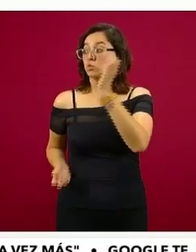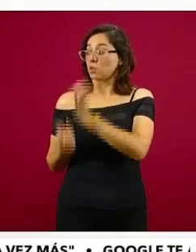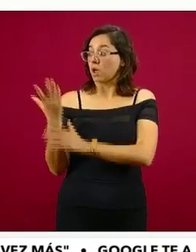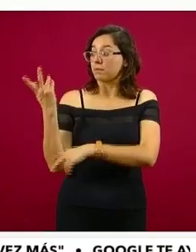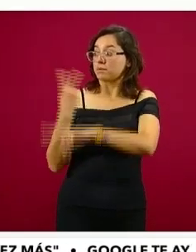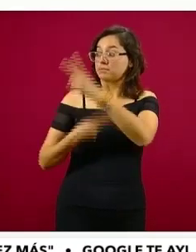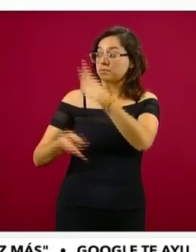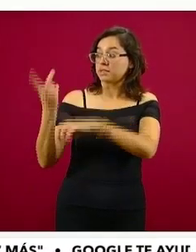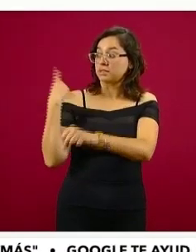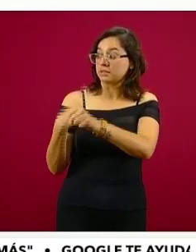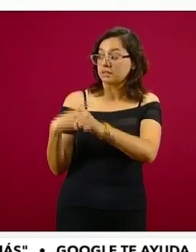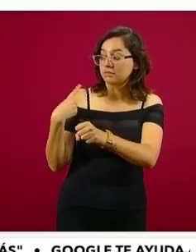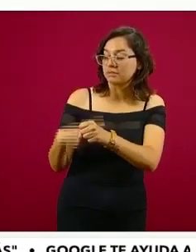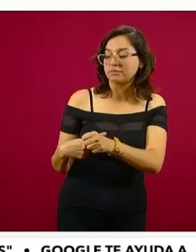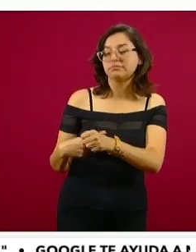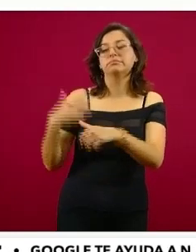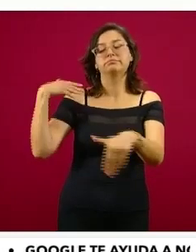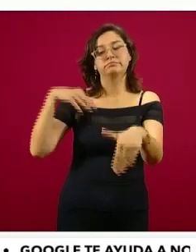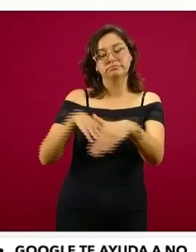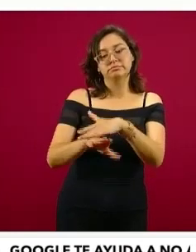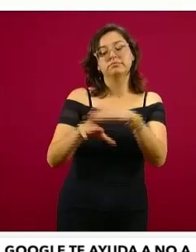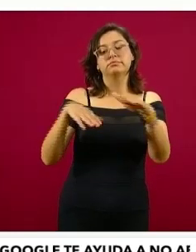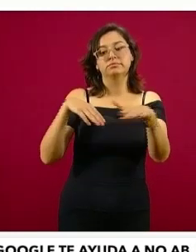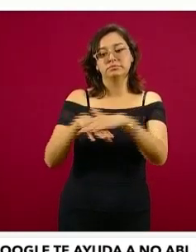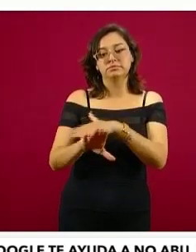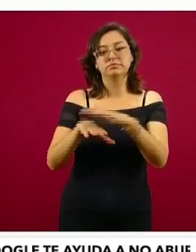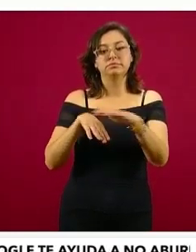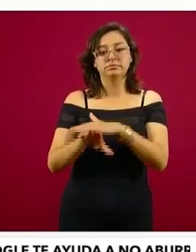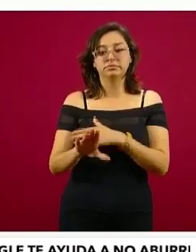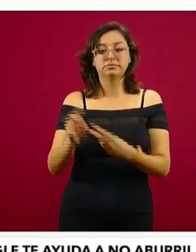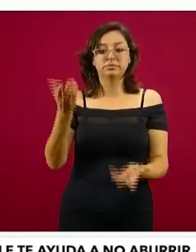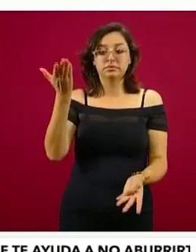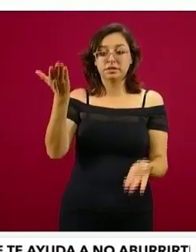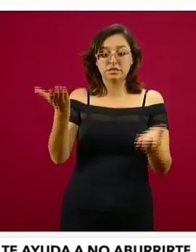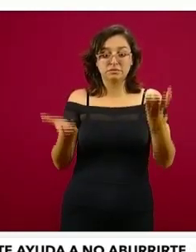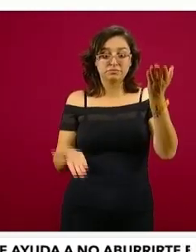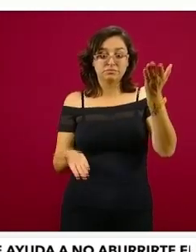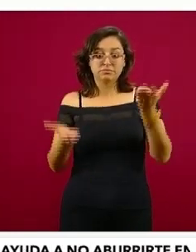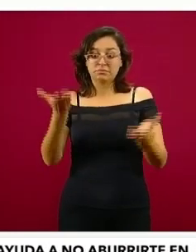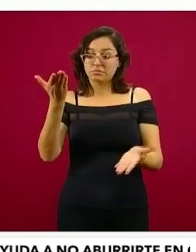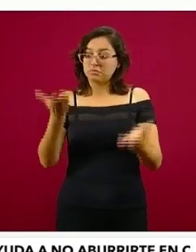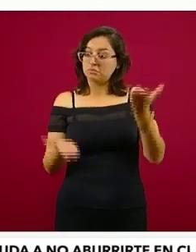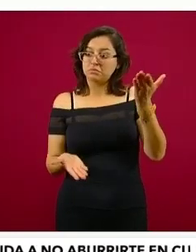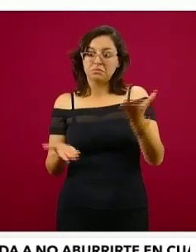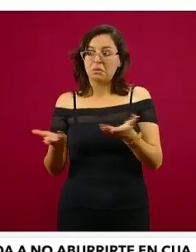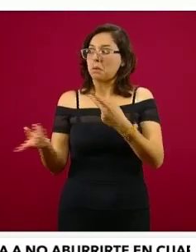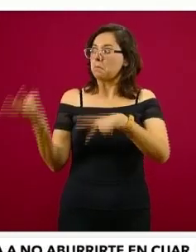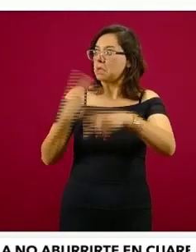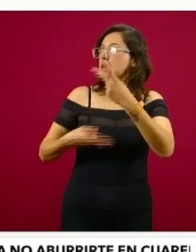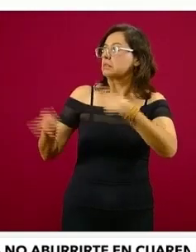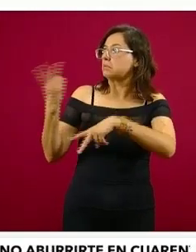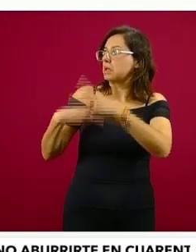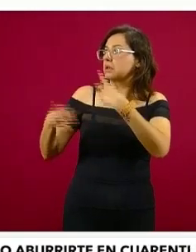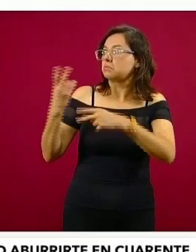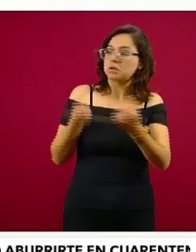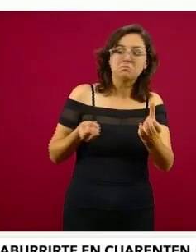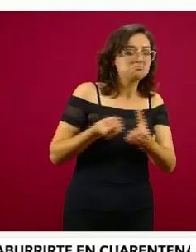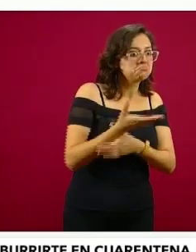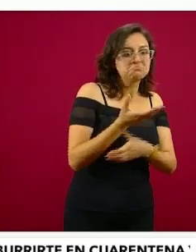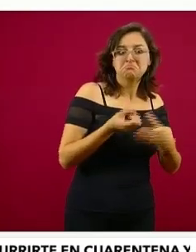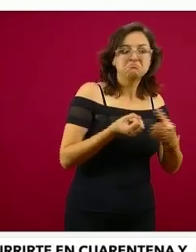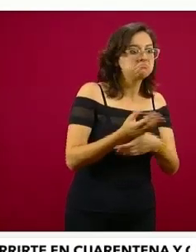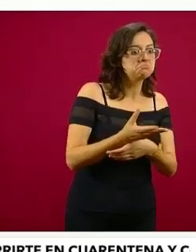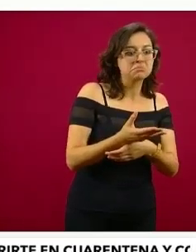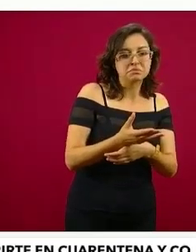infección respiratoria aguda grave, y si ese balance no es el ideal y son más las que van llegando, pues lógicamente el porcentaje se